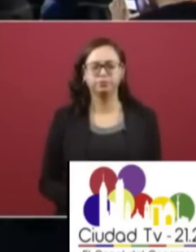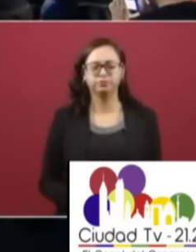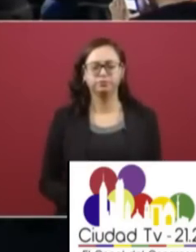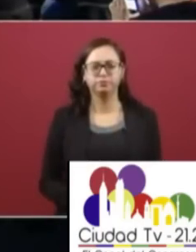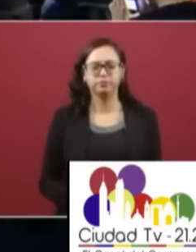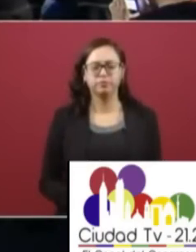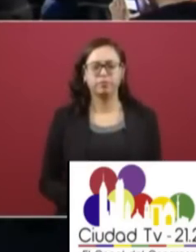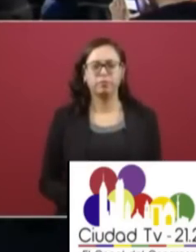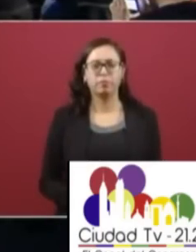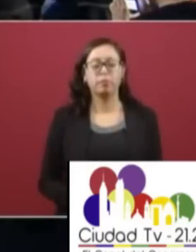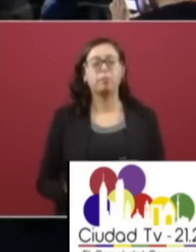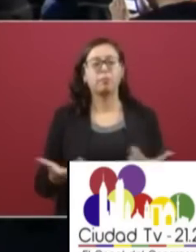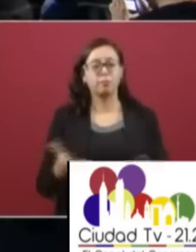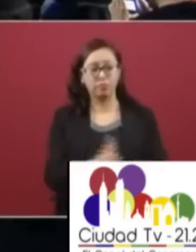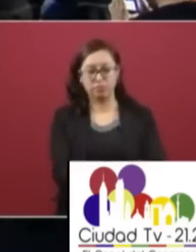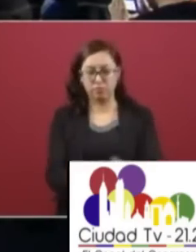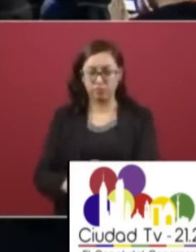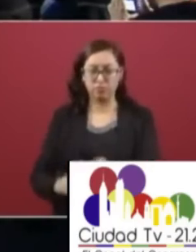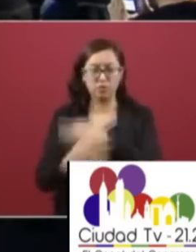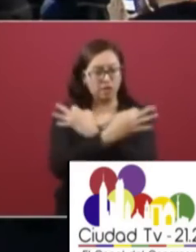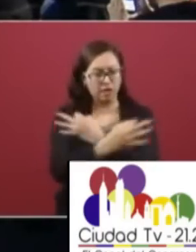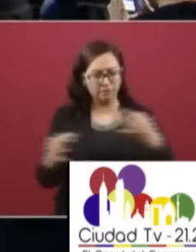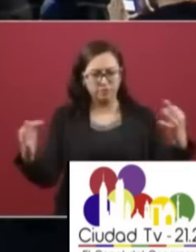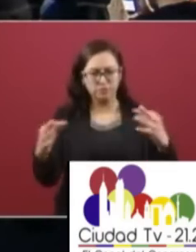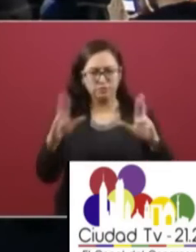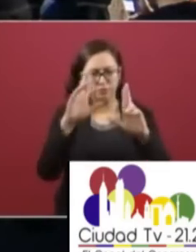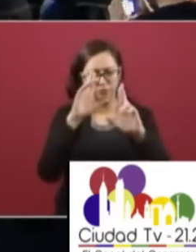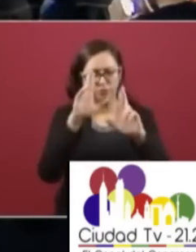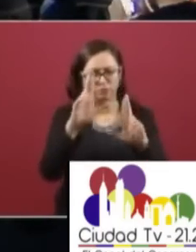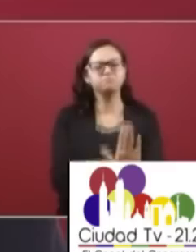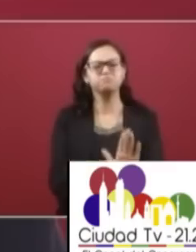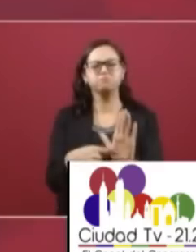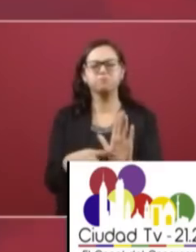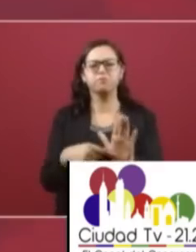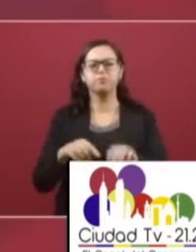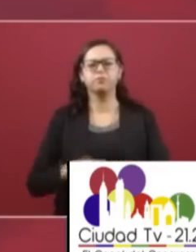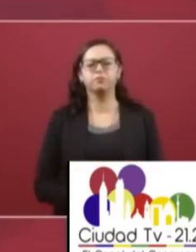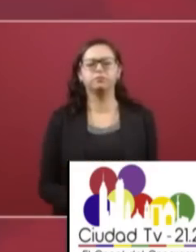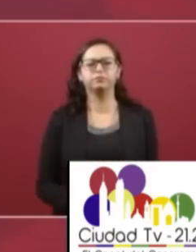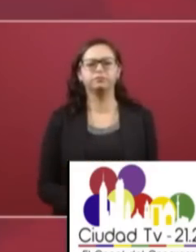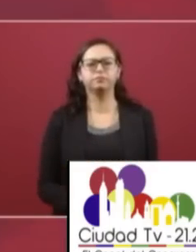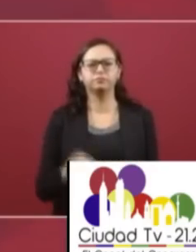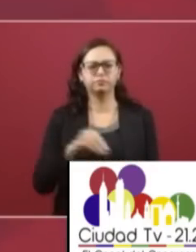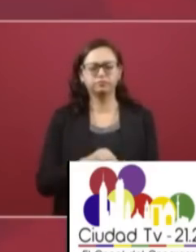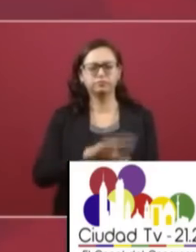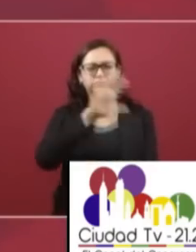de mandato guarda la intención de perpetuarse en el cargo. Uno,